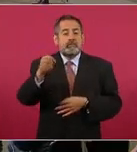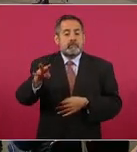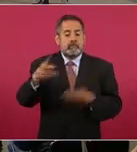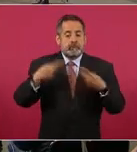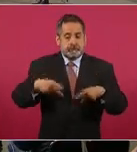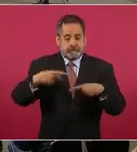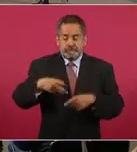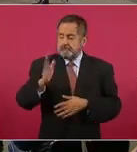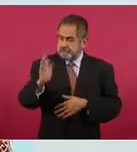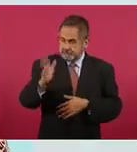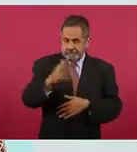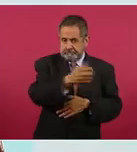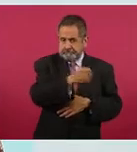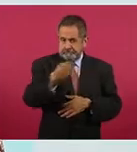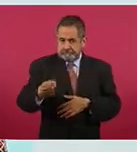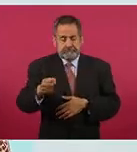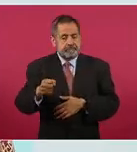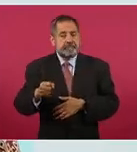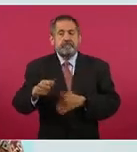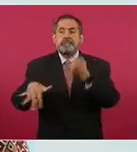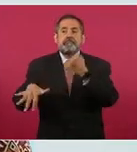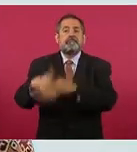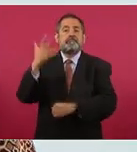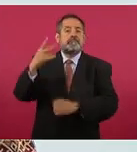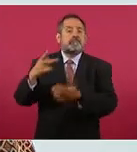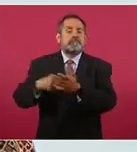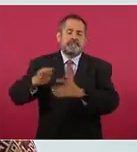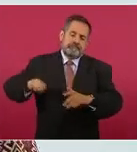total hemos tenido 15 resoluciones y